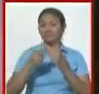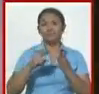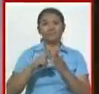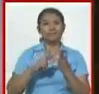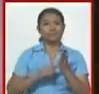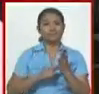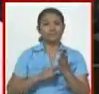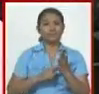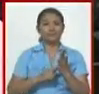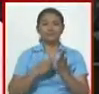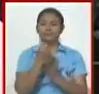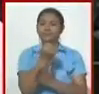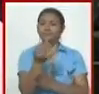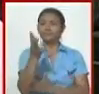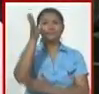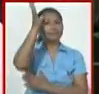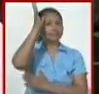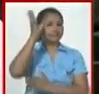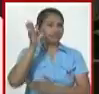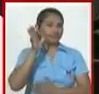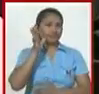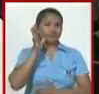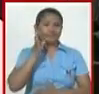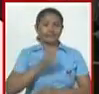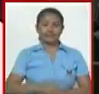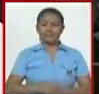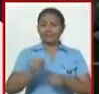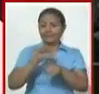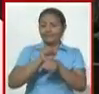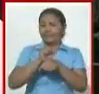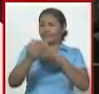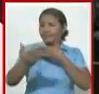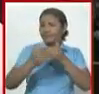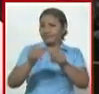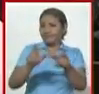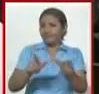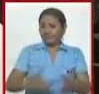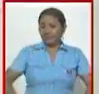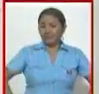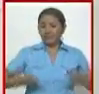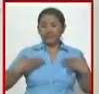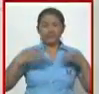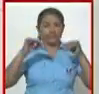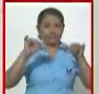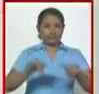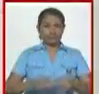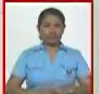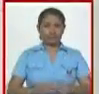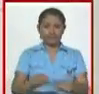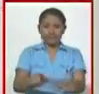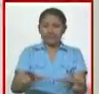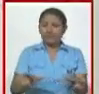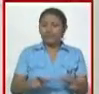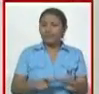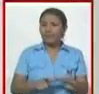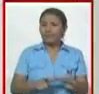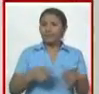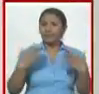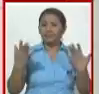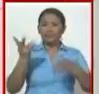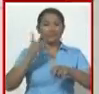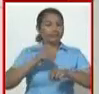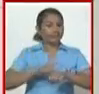es de algunos papás que trabajen cerca de la sonda o vivan en la zona entonces hemos hecho un